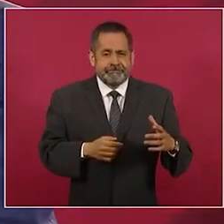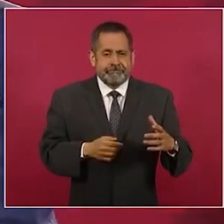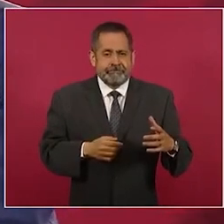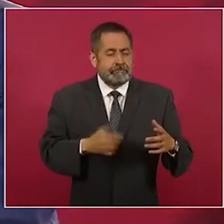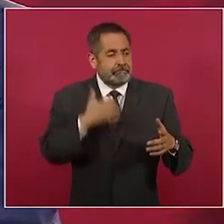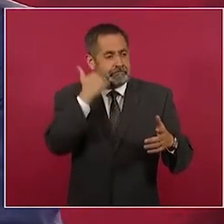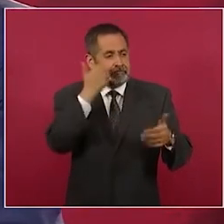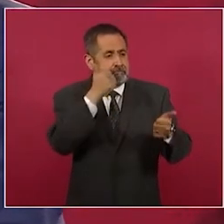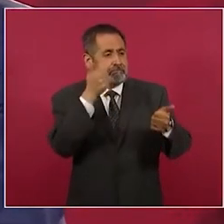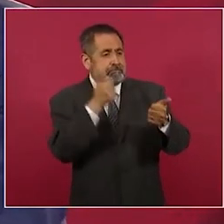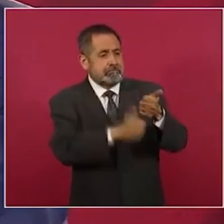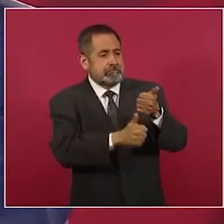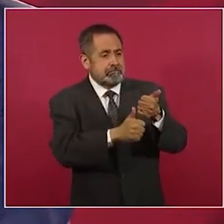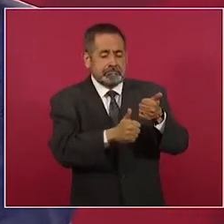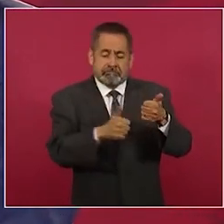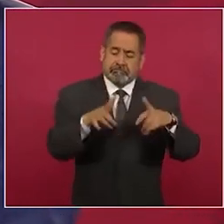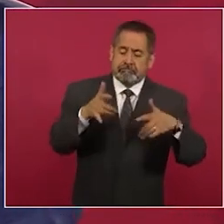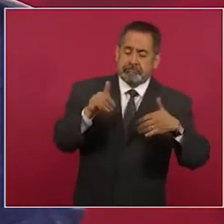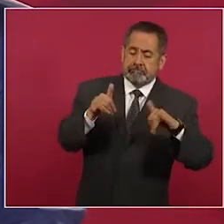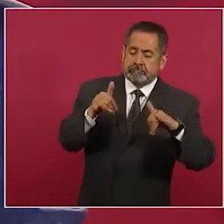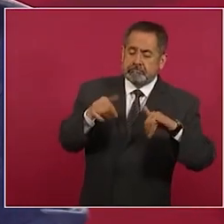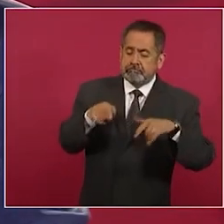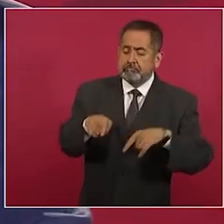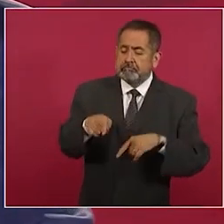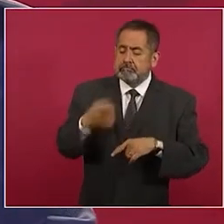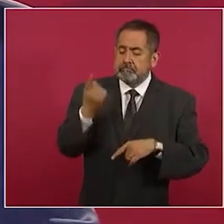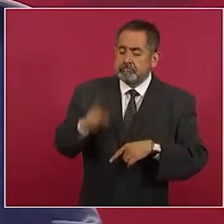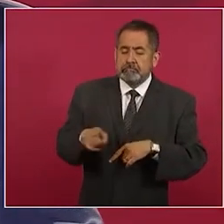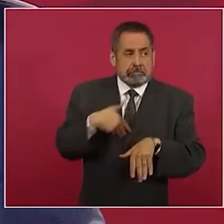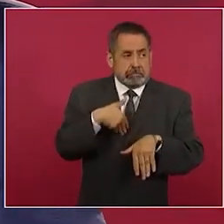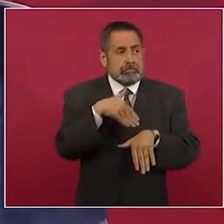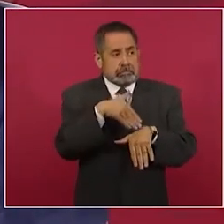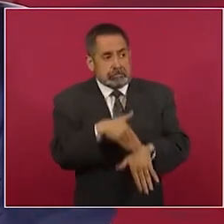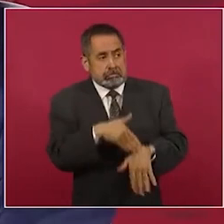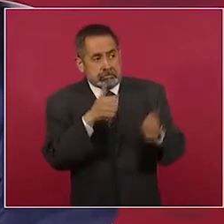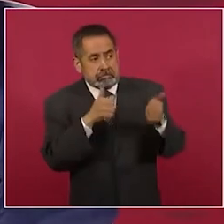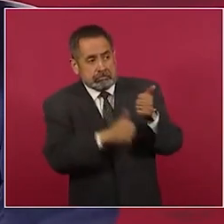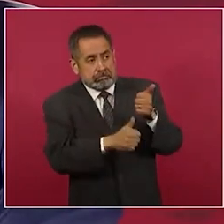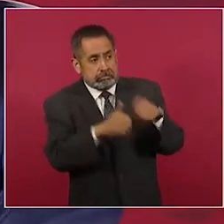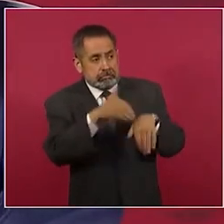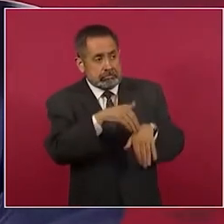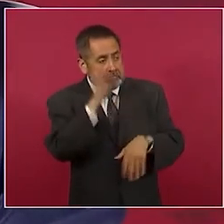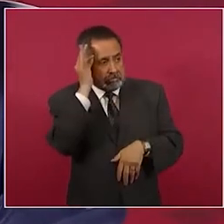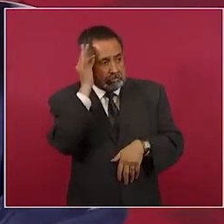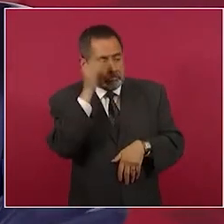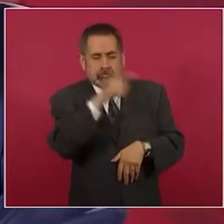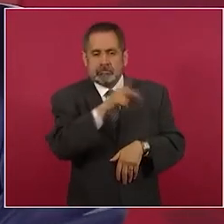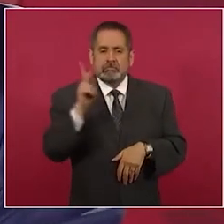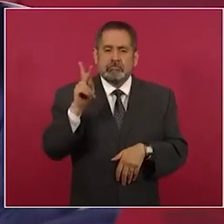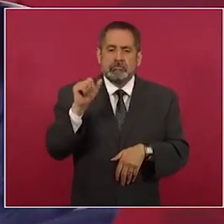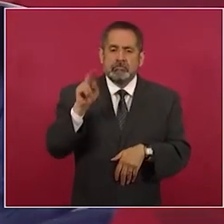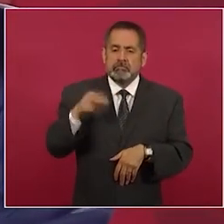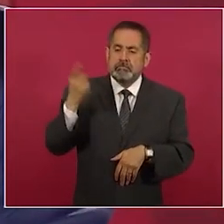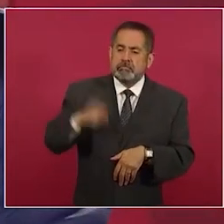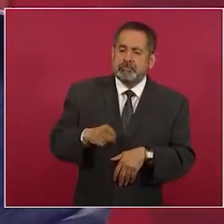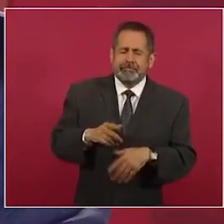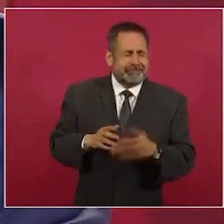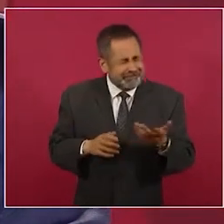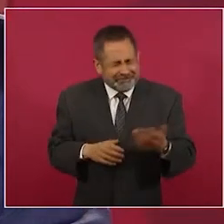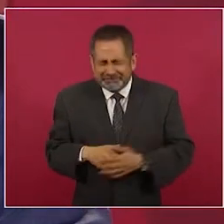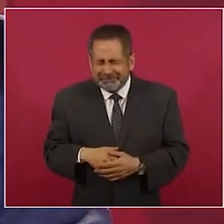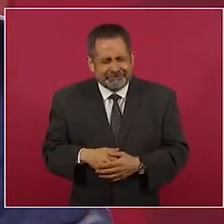Valero, del PAN. Y lo del PAN, como lo hemos dicho en otras